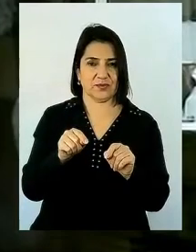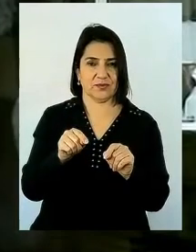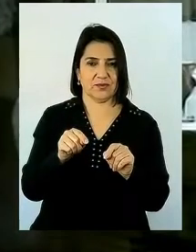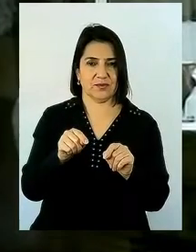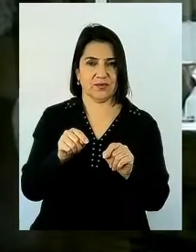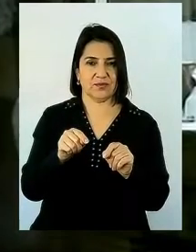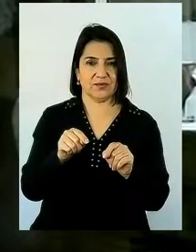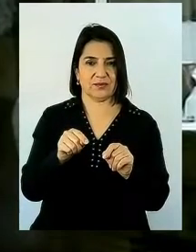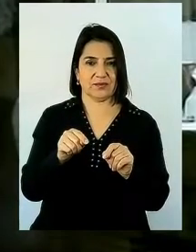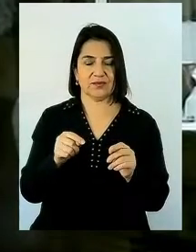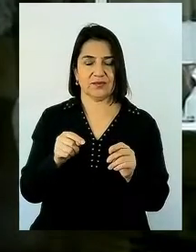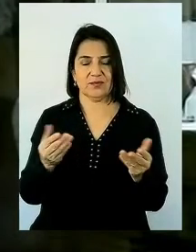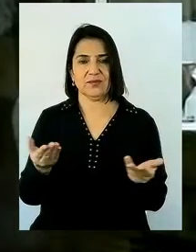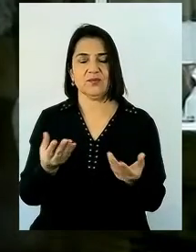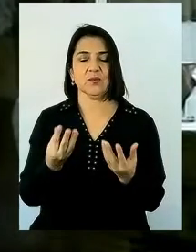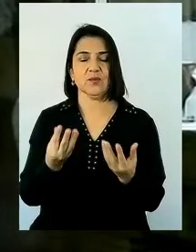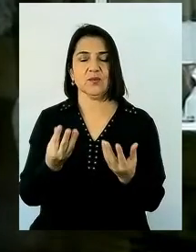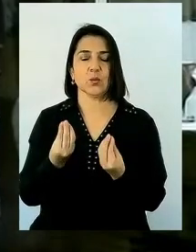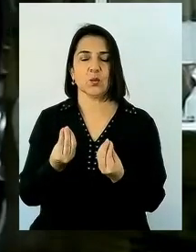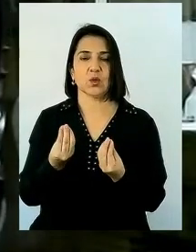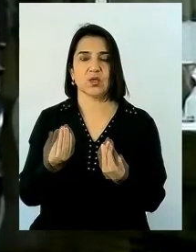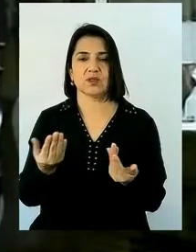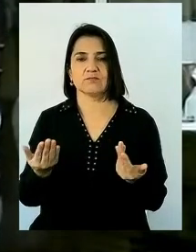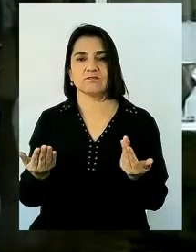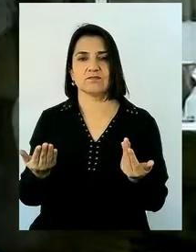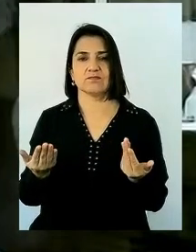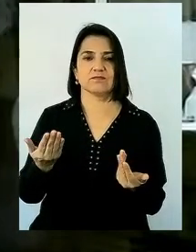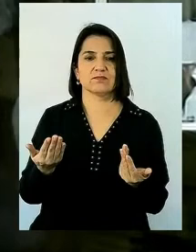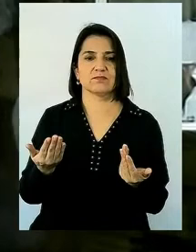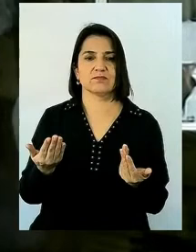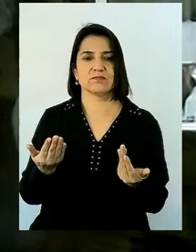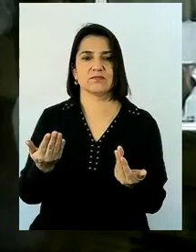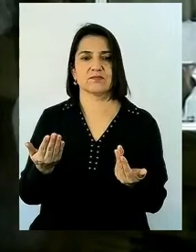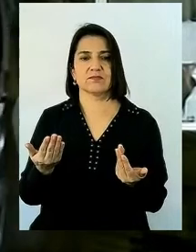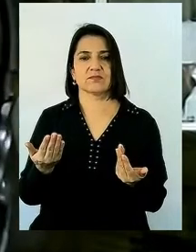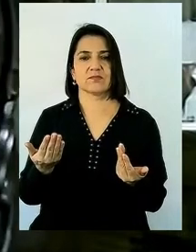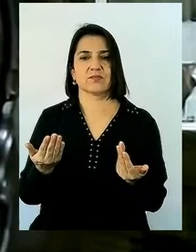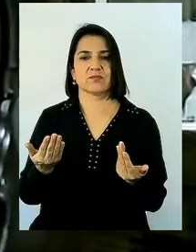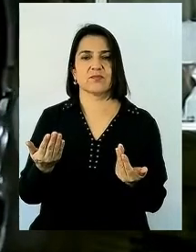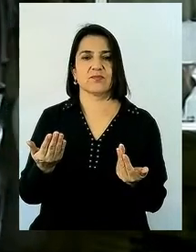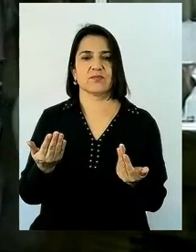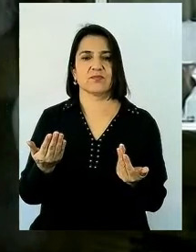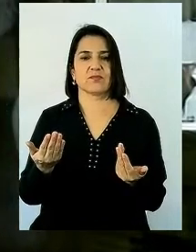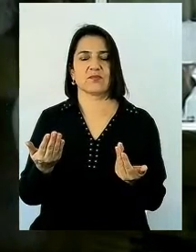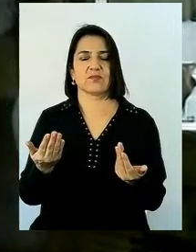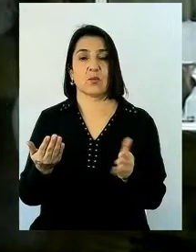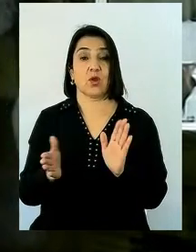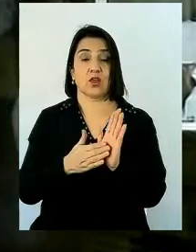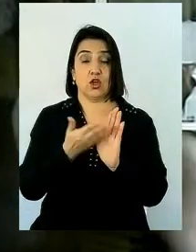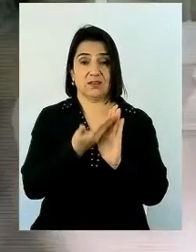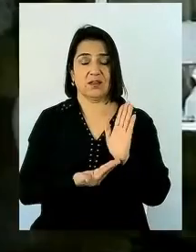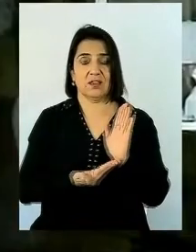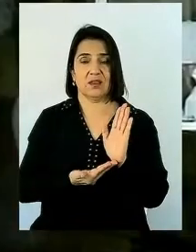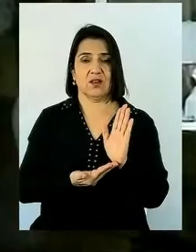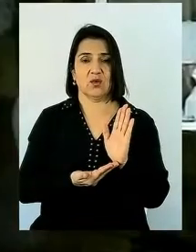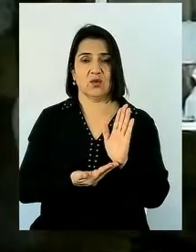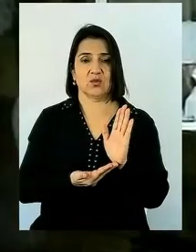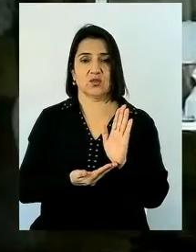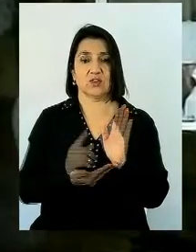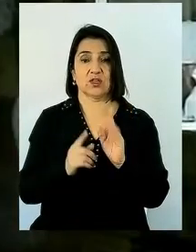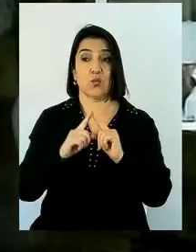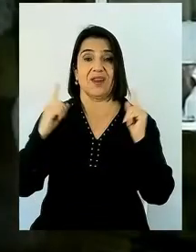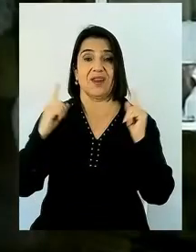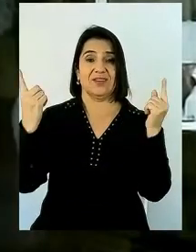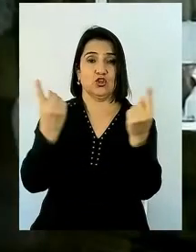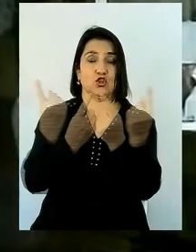muy, muy en consideración por nuestro entorno natural. Solamente